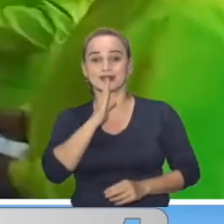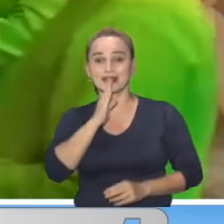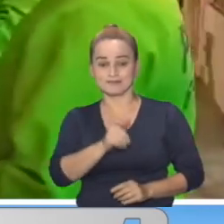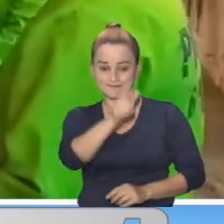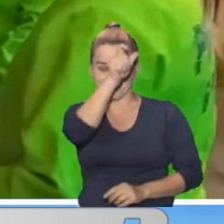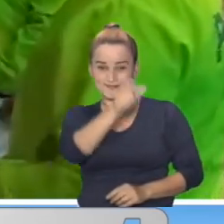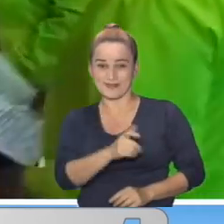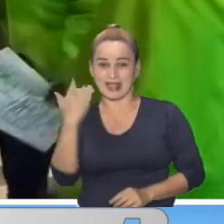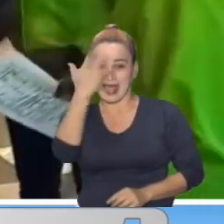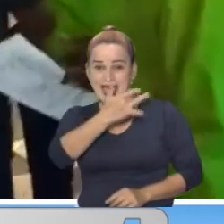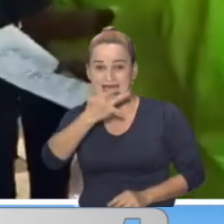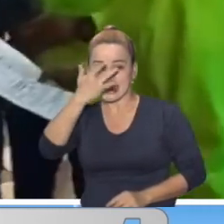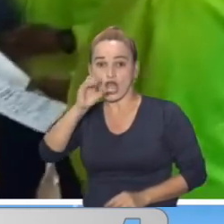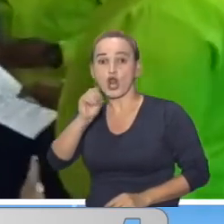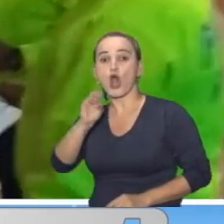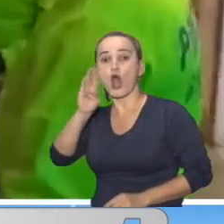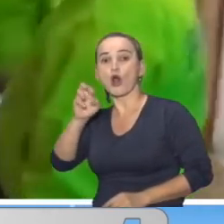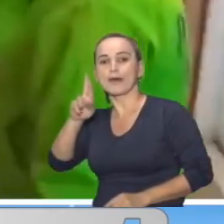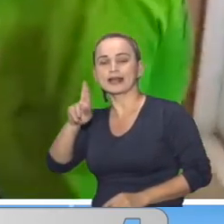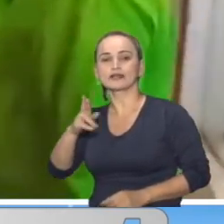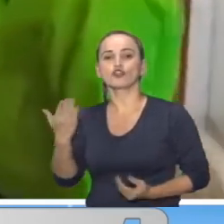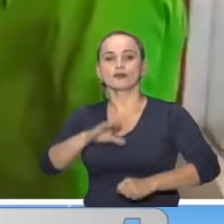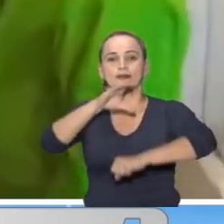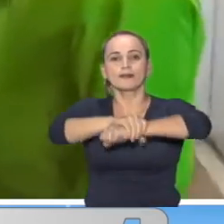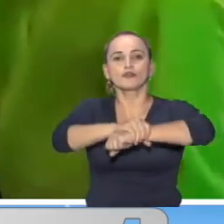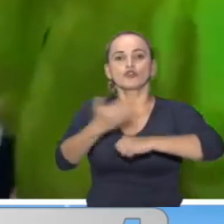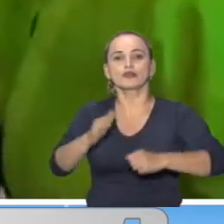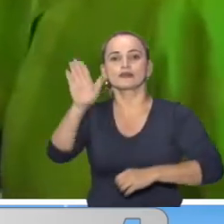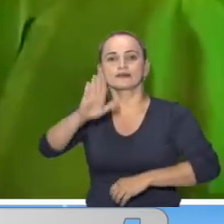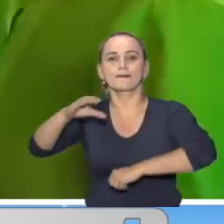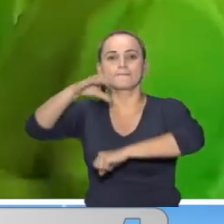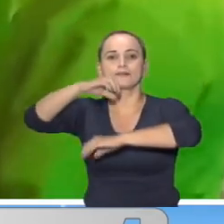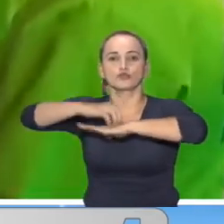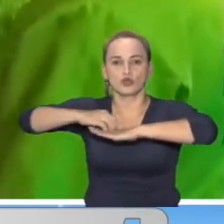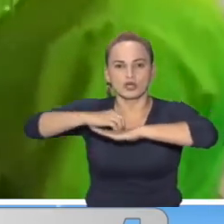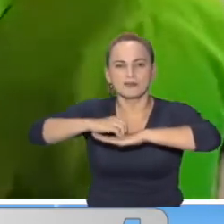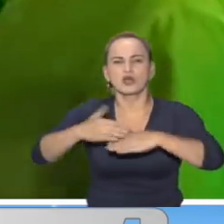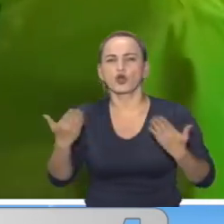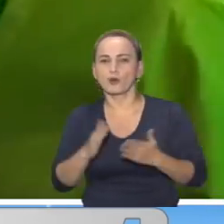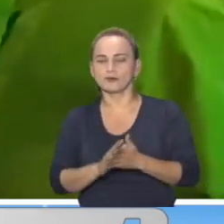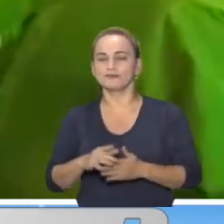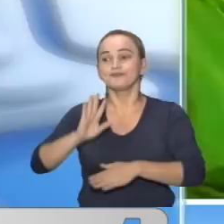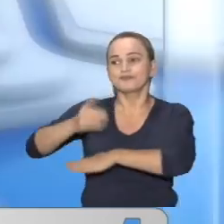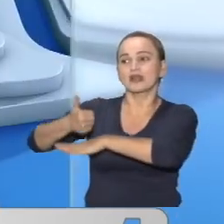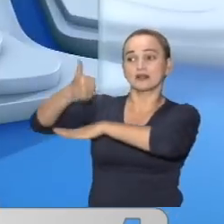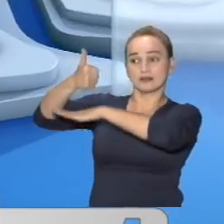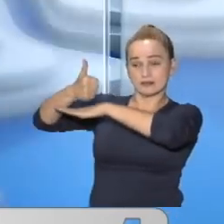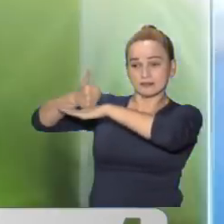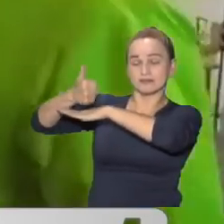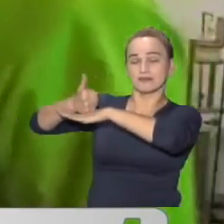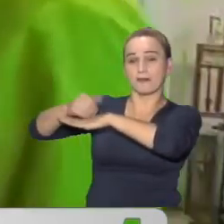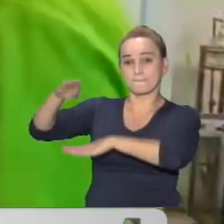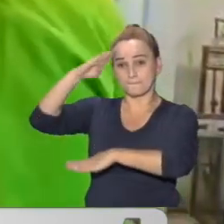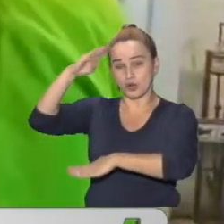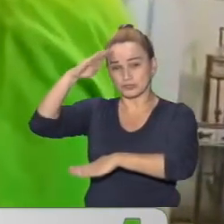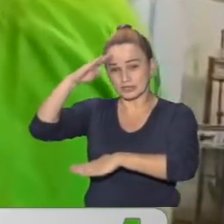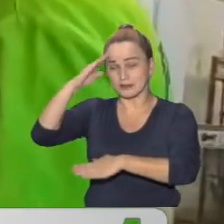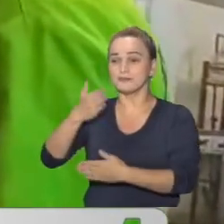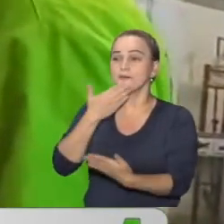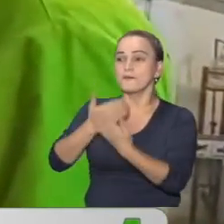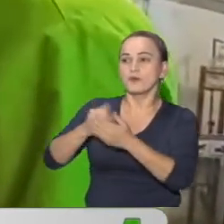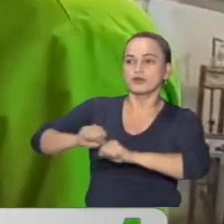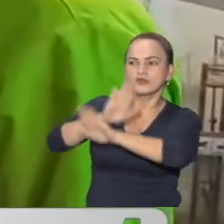Su captura se produjo en el departamento del Tolima. ¿En qué circunstancias, general Julio César González, comandante de la Regional 8 de la Policía? Muy buenos